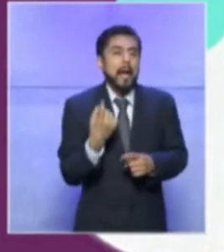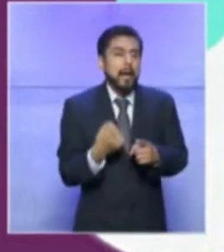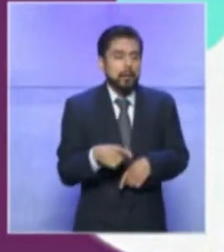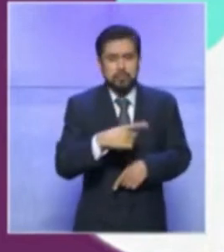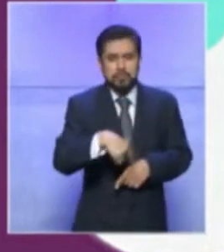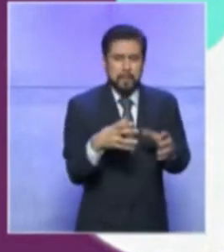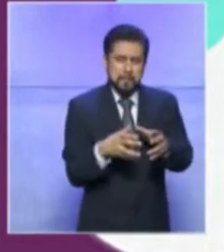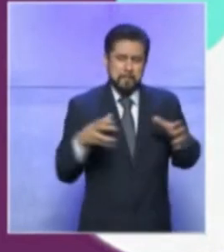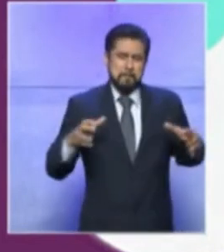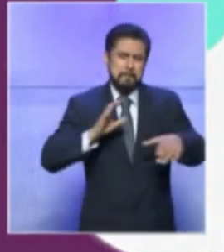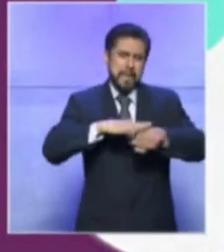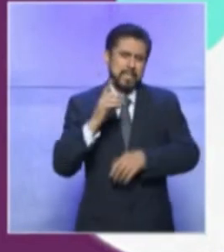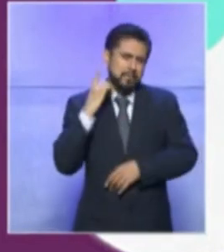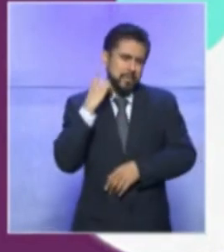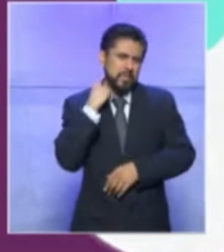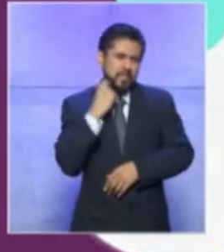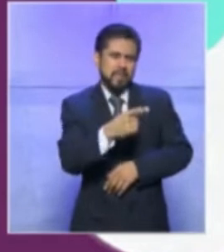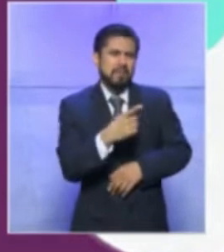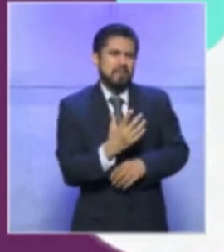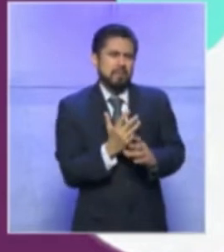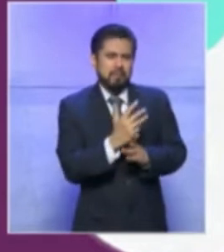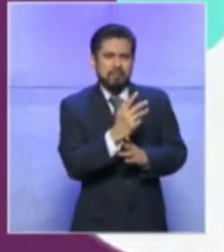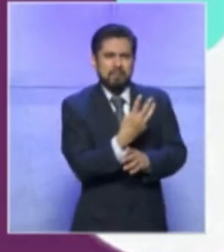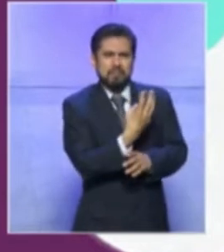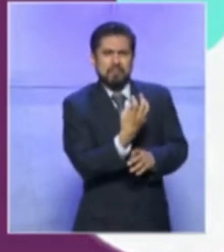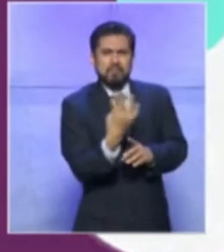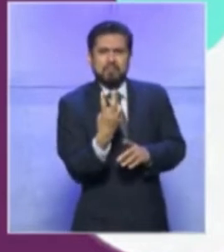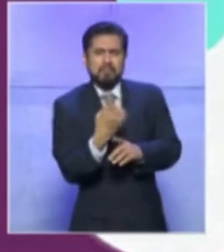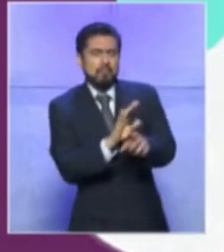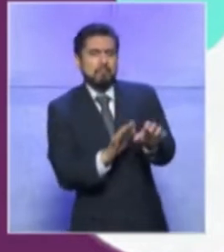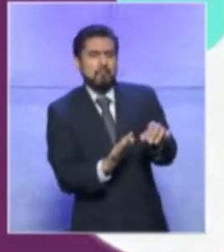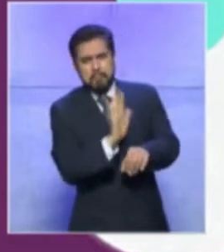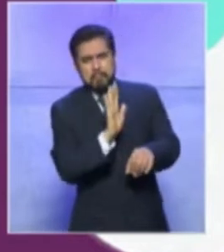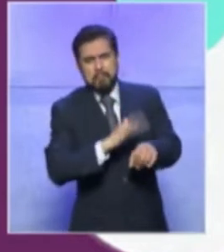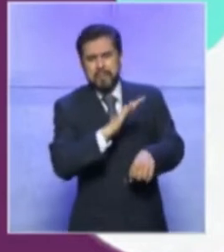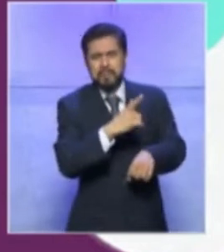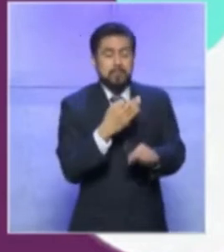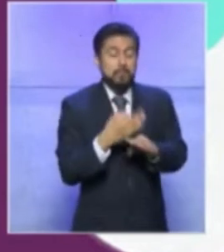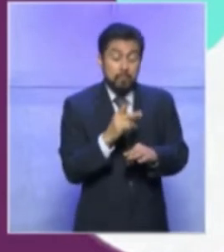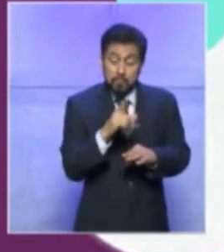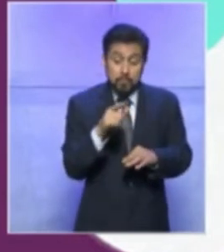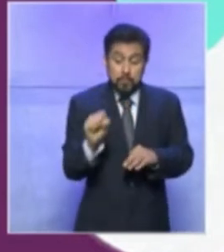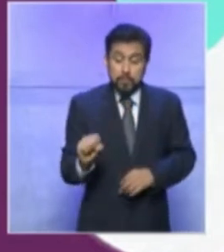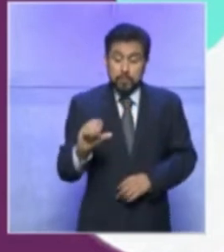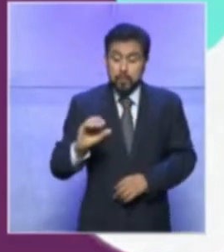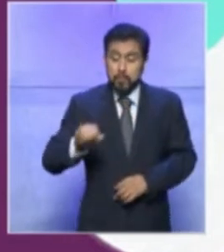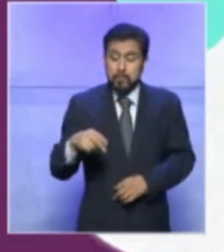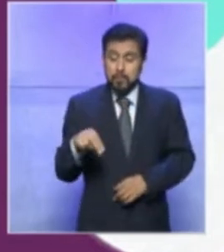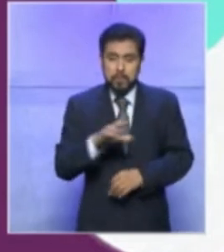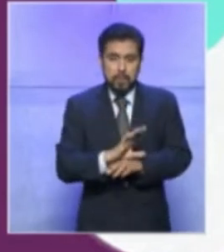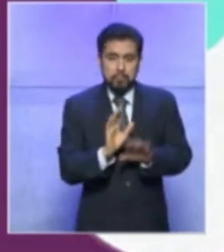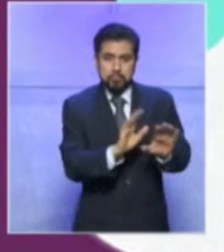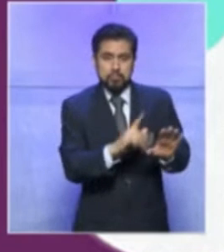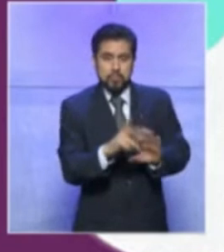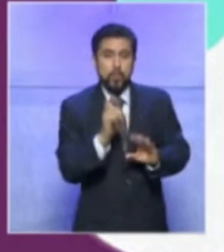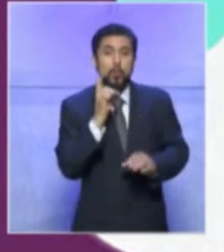fuerzas políticas, temática que no fue abordada en forma alguna por la Suprema Corte. Además, el criterio de la Corte se